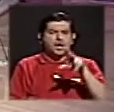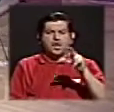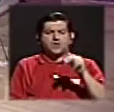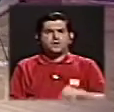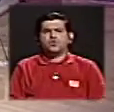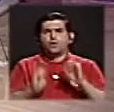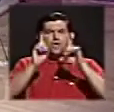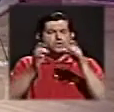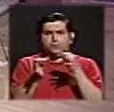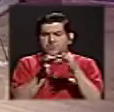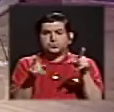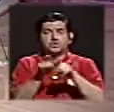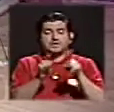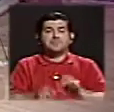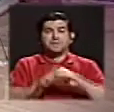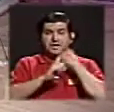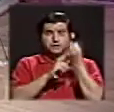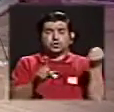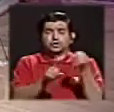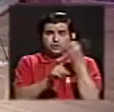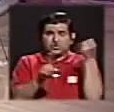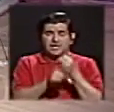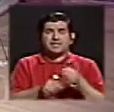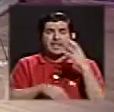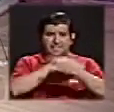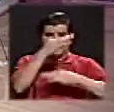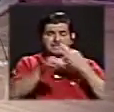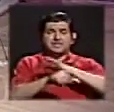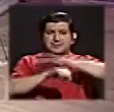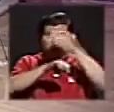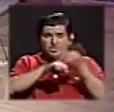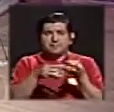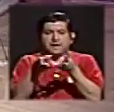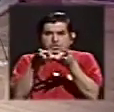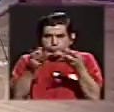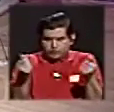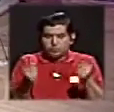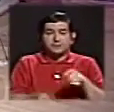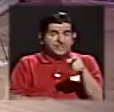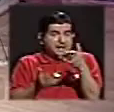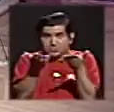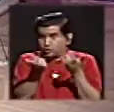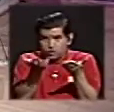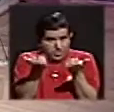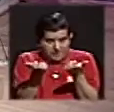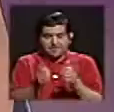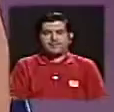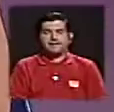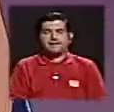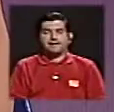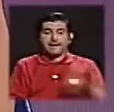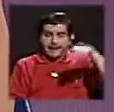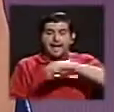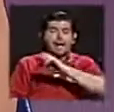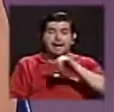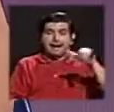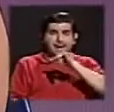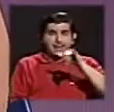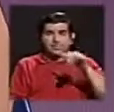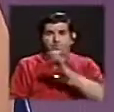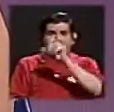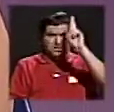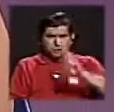sino también el vivir en sociedades violentas que producen este tipo de embarazos no deseados. Entonces, indudablemente, acá también, la